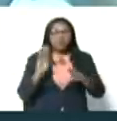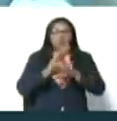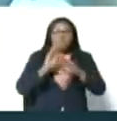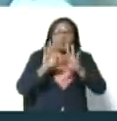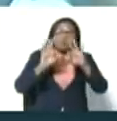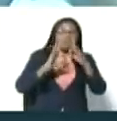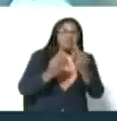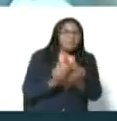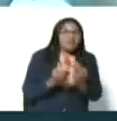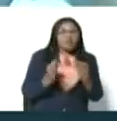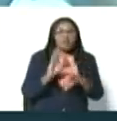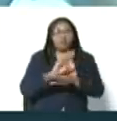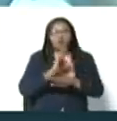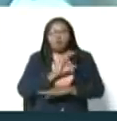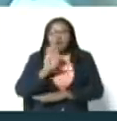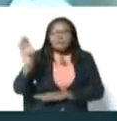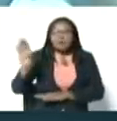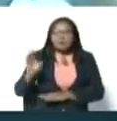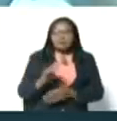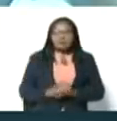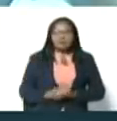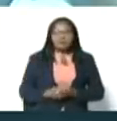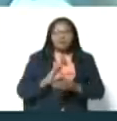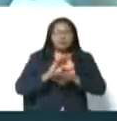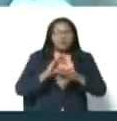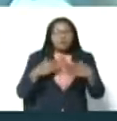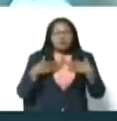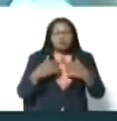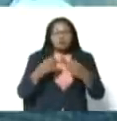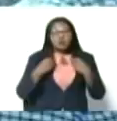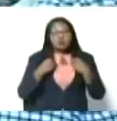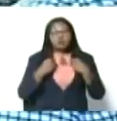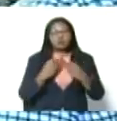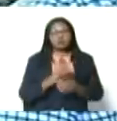cuidamos la familia, cuidamos la patria, preservamos la salud y la vida.